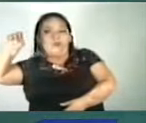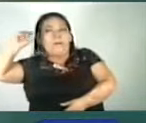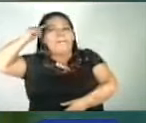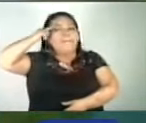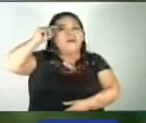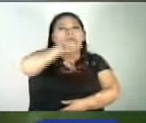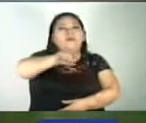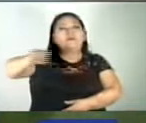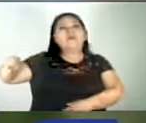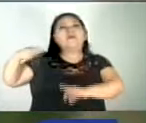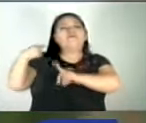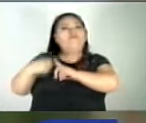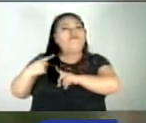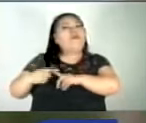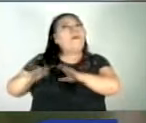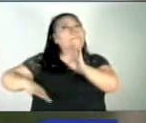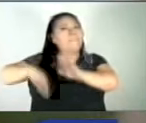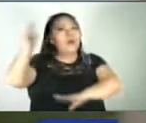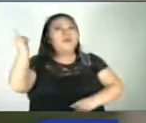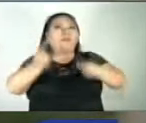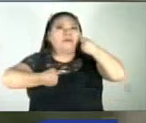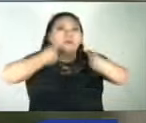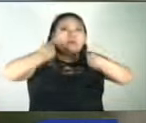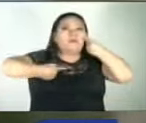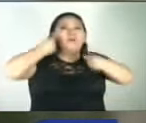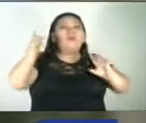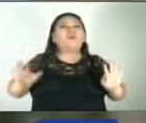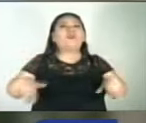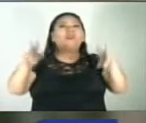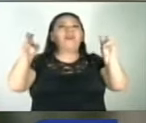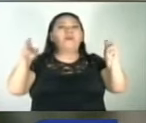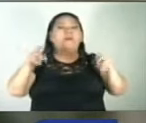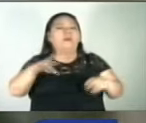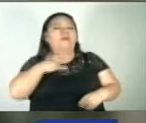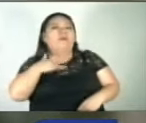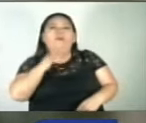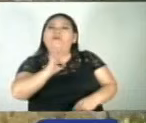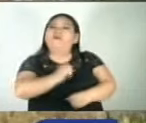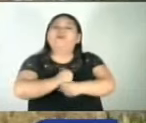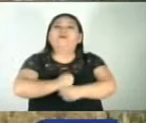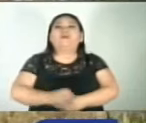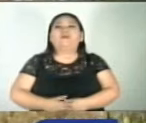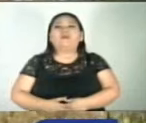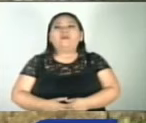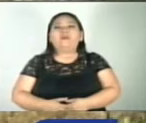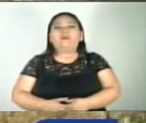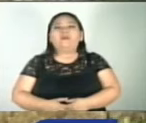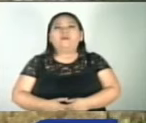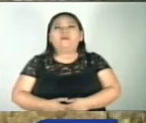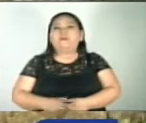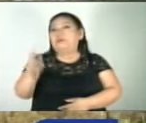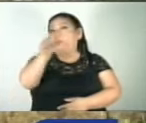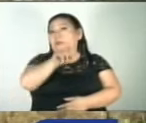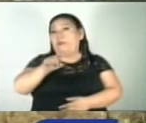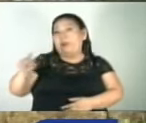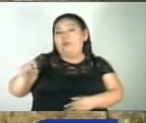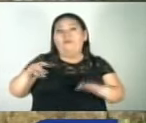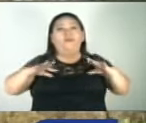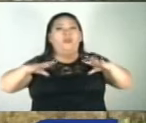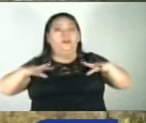Santa debido al auge del turismo a nivel nacional, sobre todo por el clima de seguridad en el país. Para la semana de